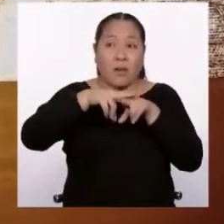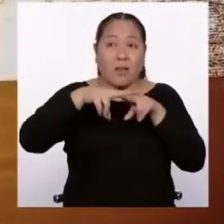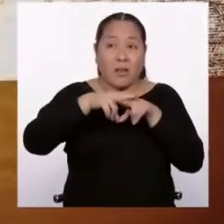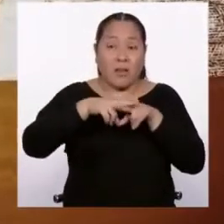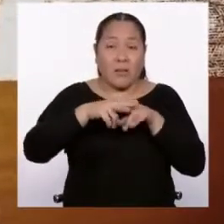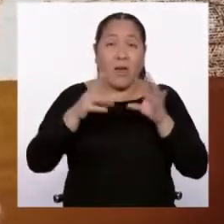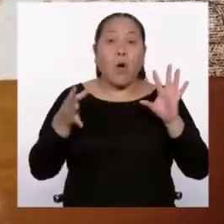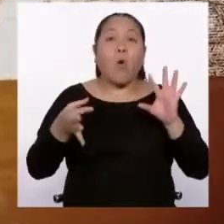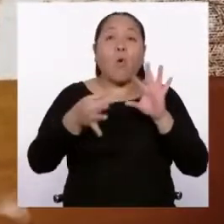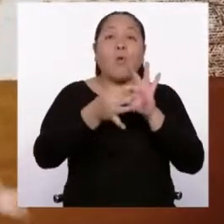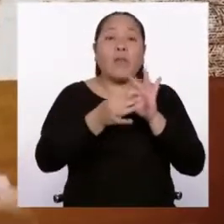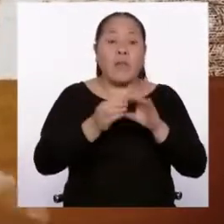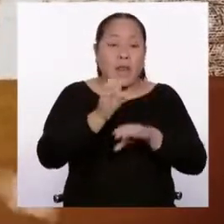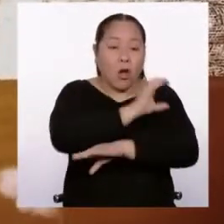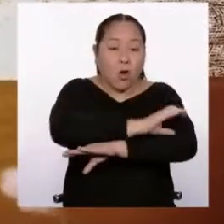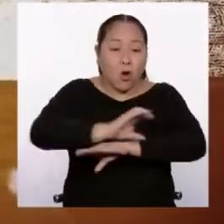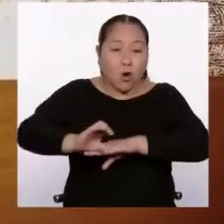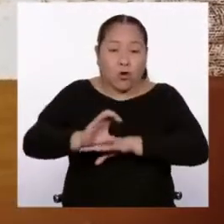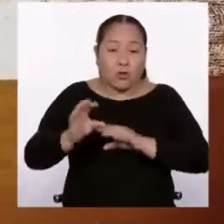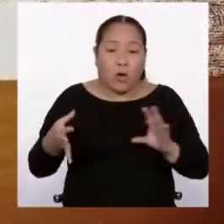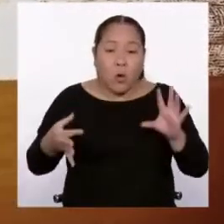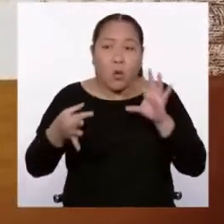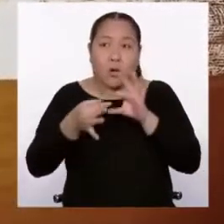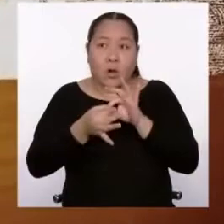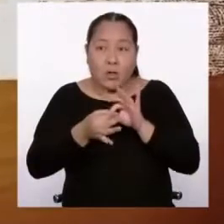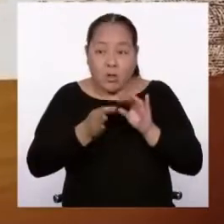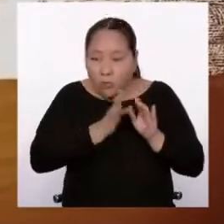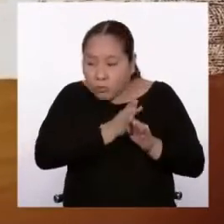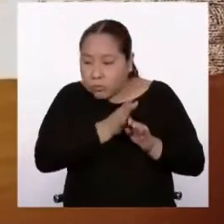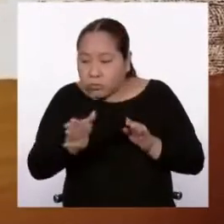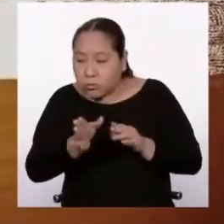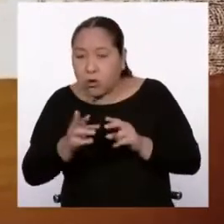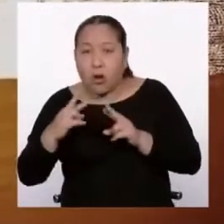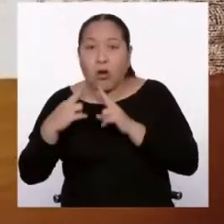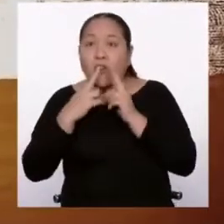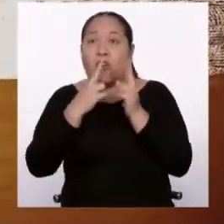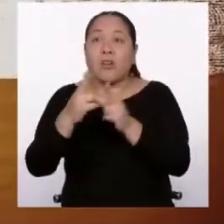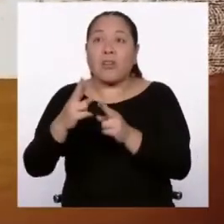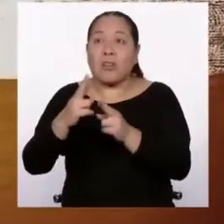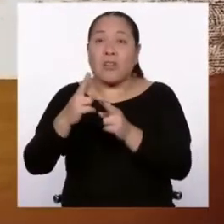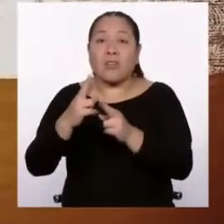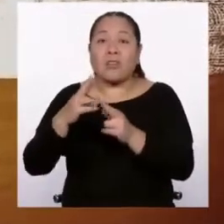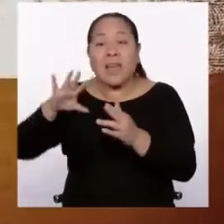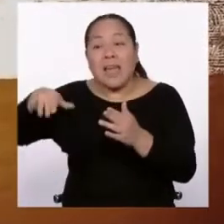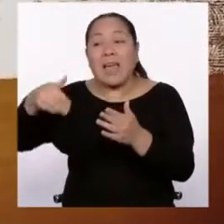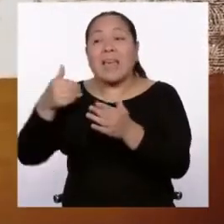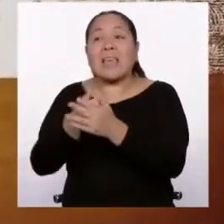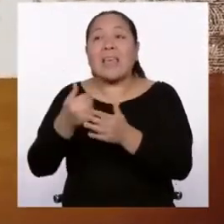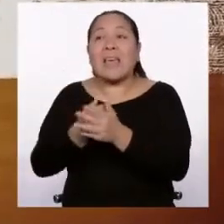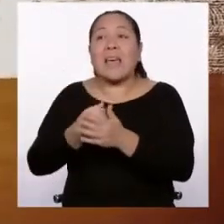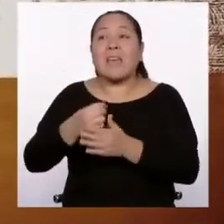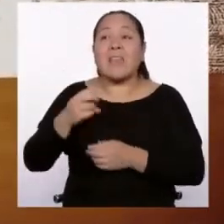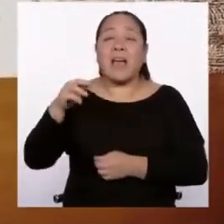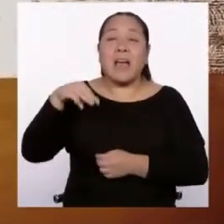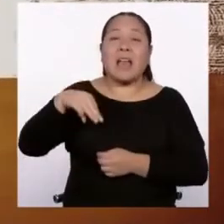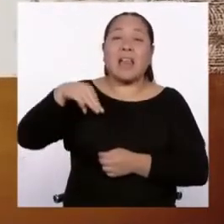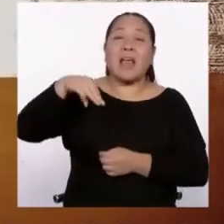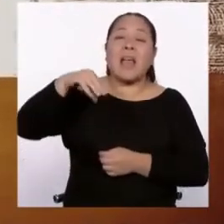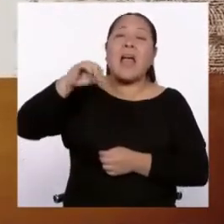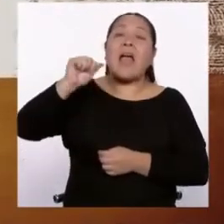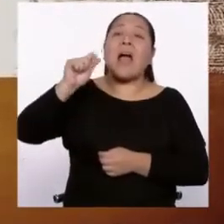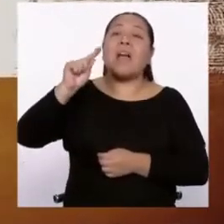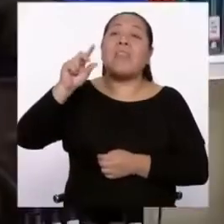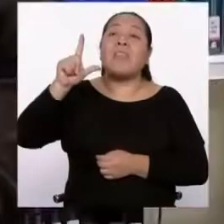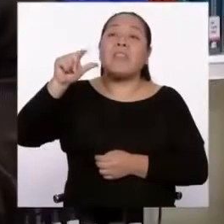costa del Pacífico con los ríos navegables que llevan al Atlántico. La idea era que llegaran al Marañón, al río navegable o